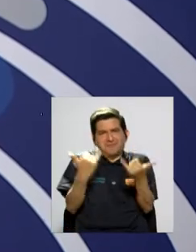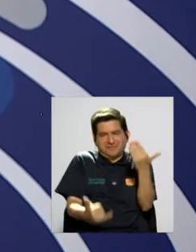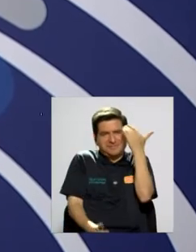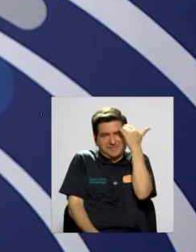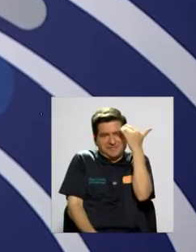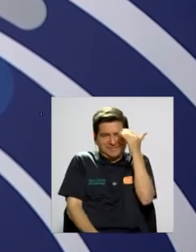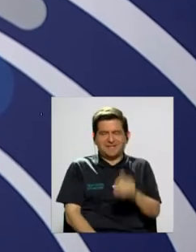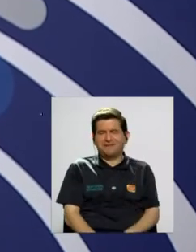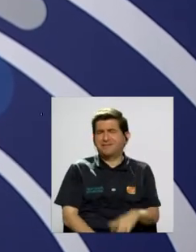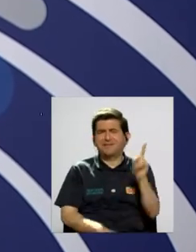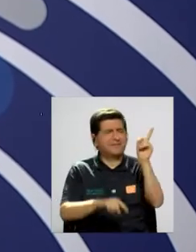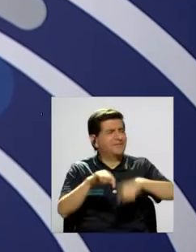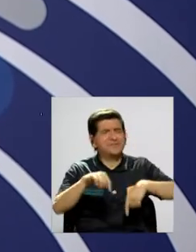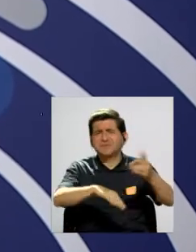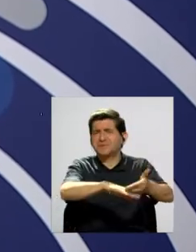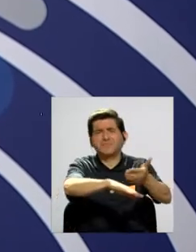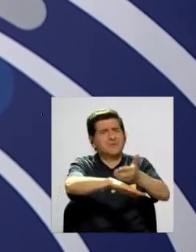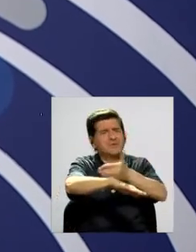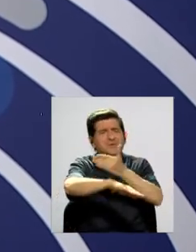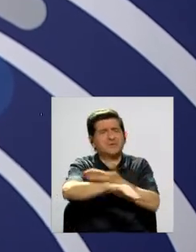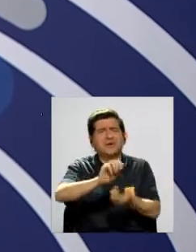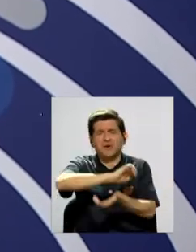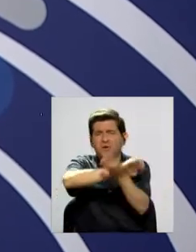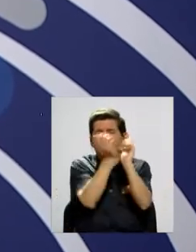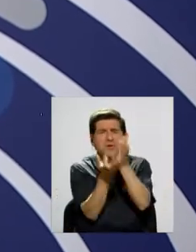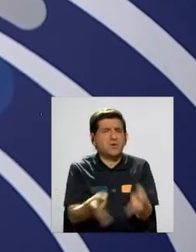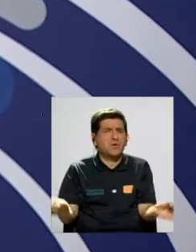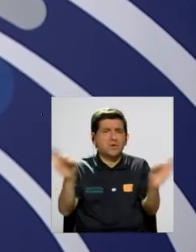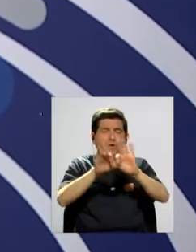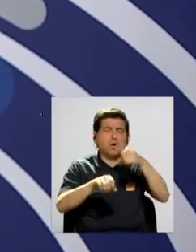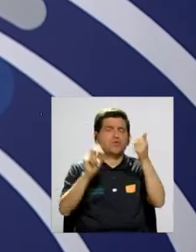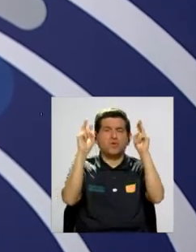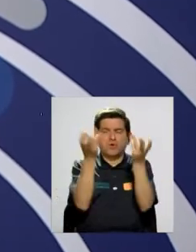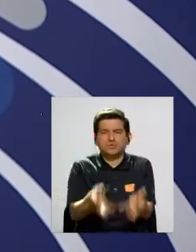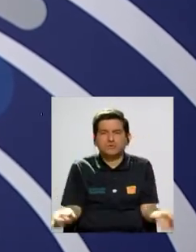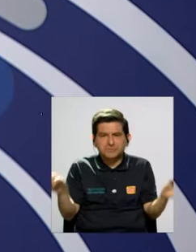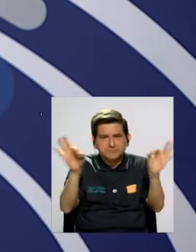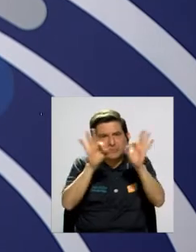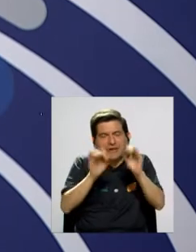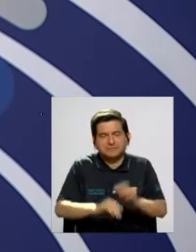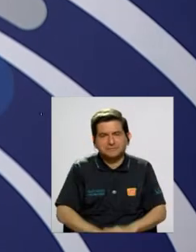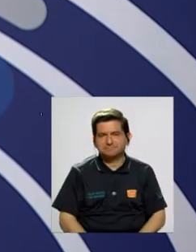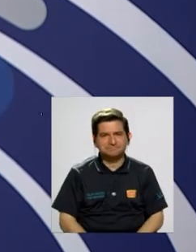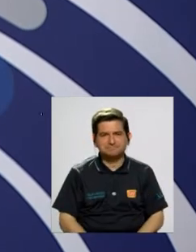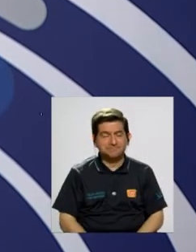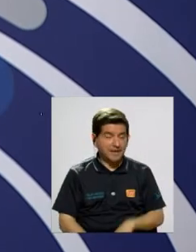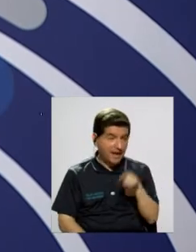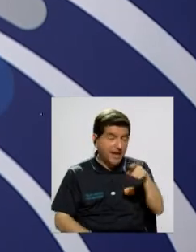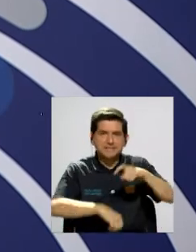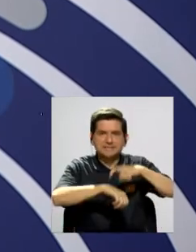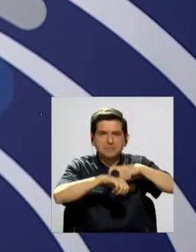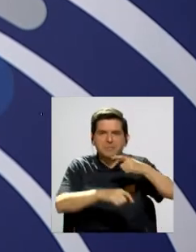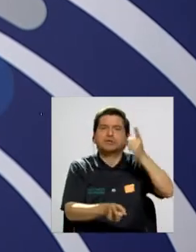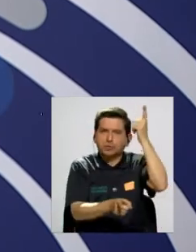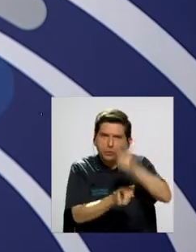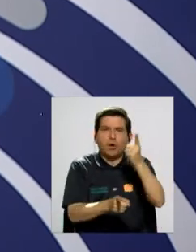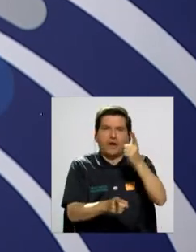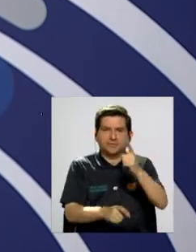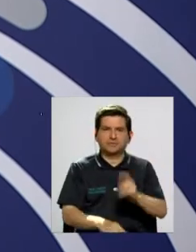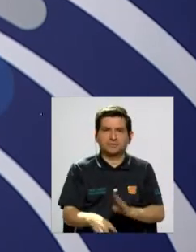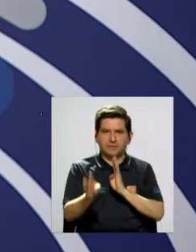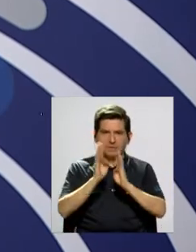que no va a ser posible avanzar con las grandes reformas de otros temas importantes. O sea, creo que este es un momento propicio para